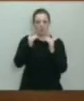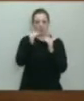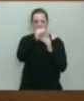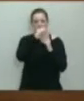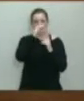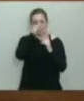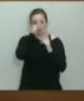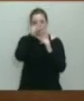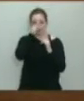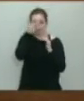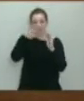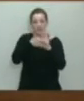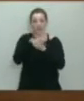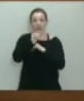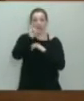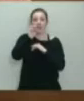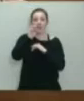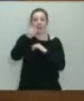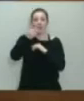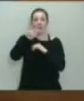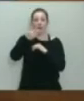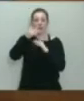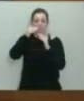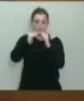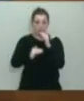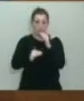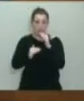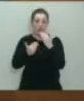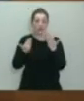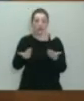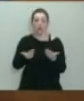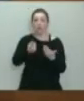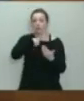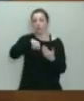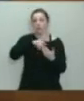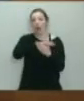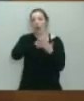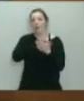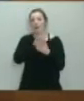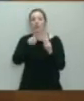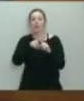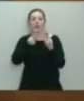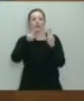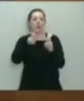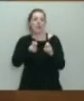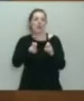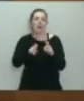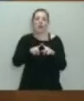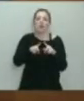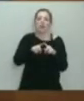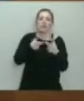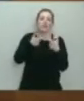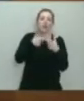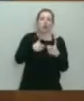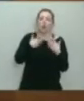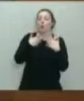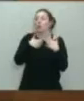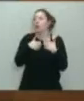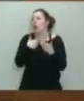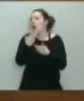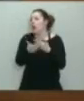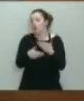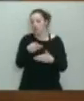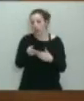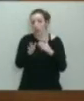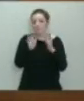lo que hace es caer el PIB. Ya sé que ustedes van a hacer alusiones a la situación energética, a la situación del sector industrial,